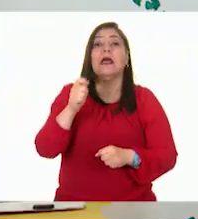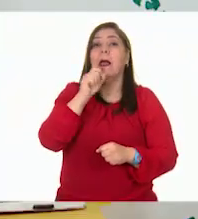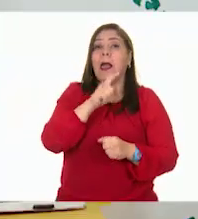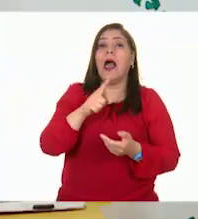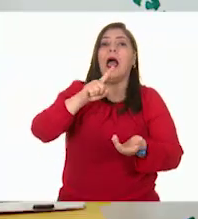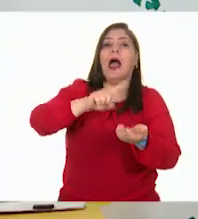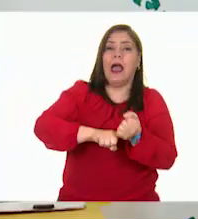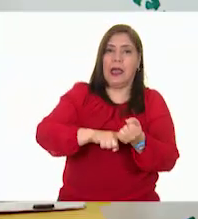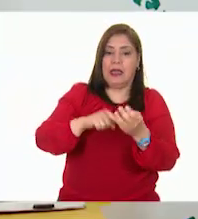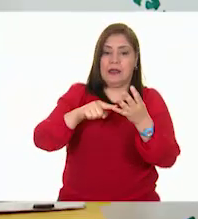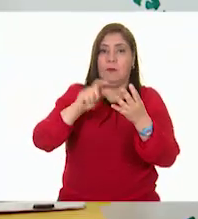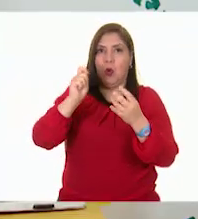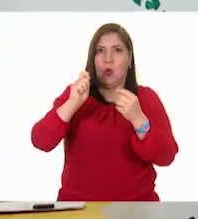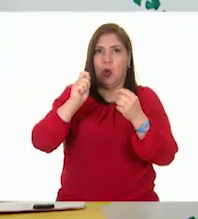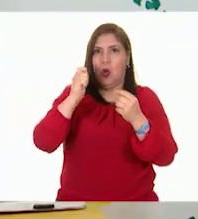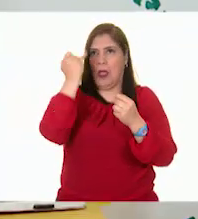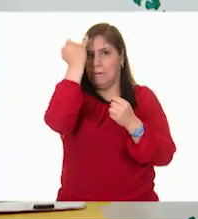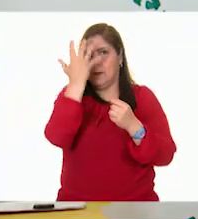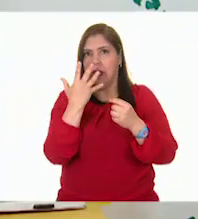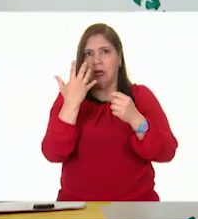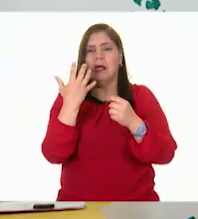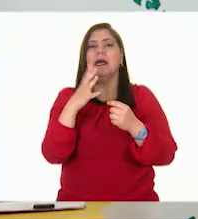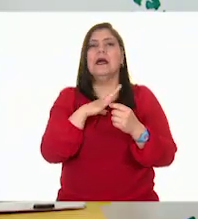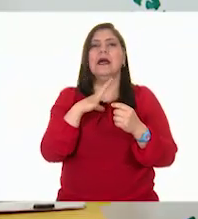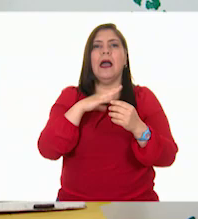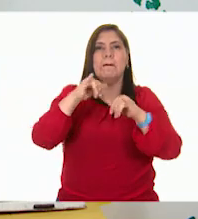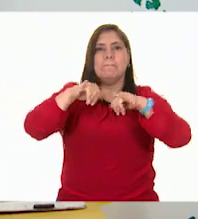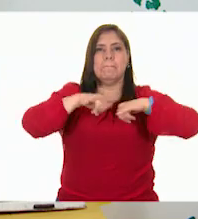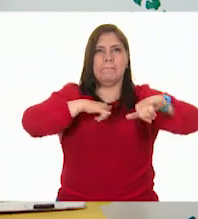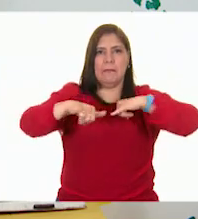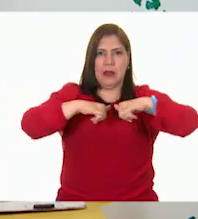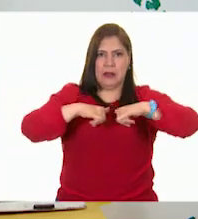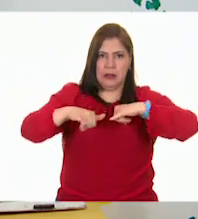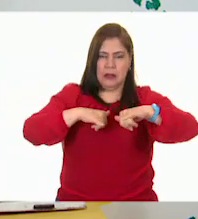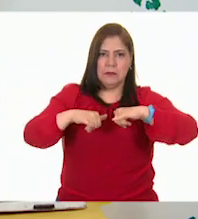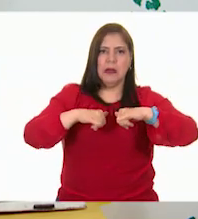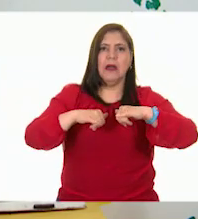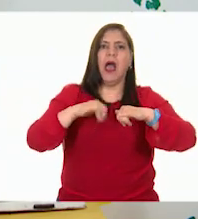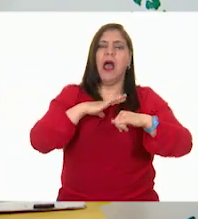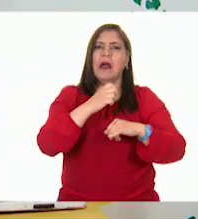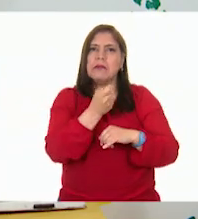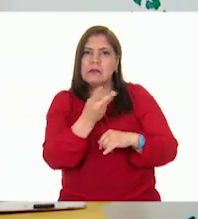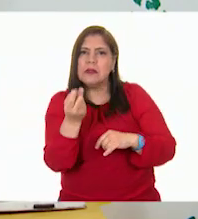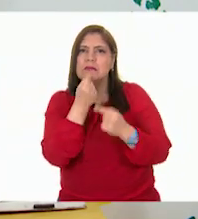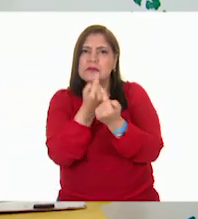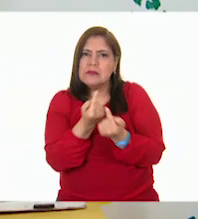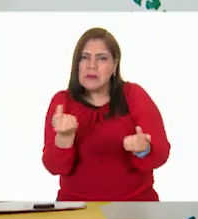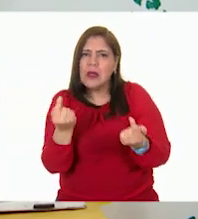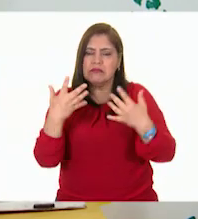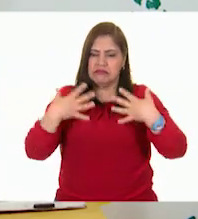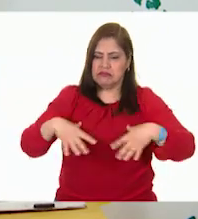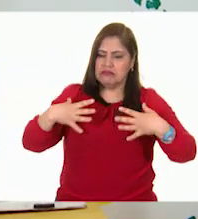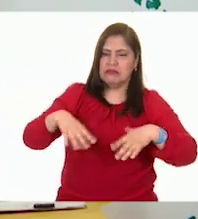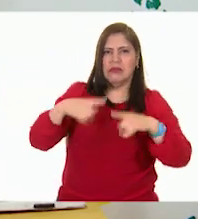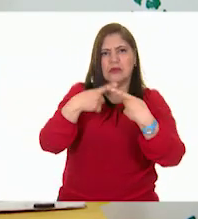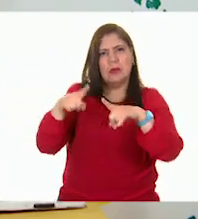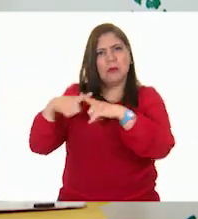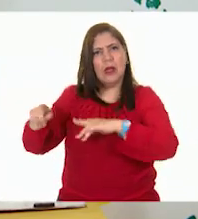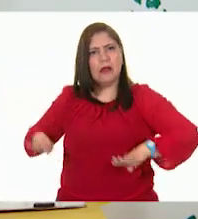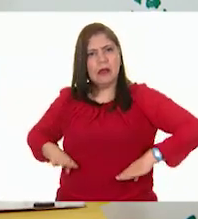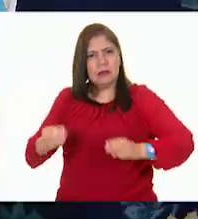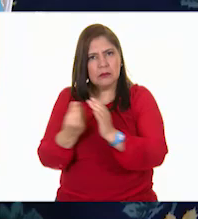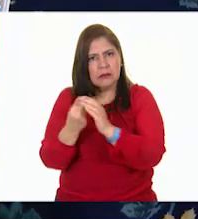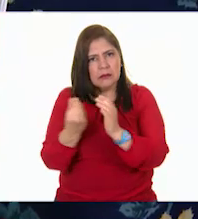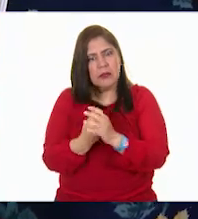mapa, ¿verdad? Que tiene varios niños con distinta vestimenta y aparecen unas